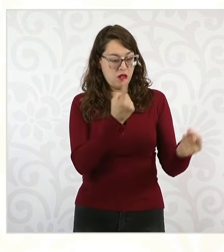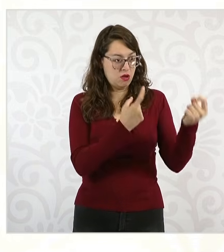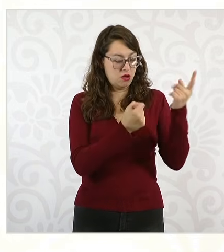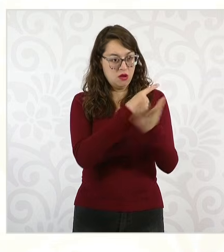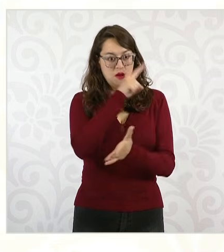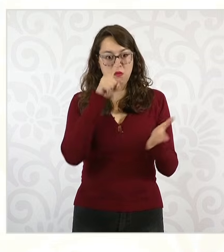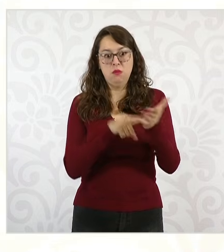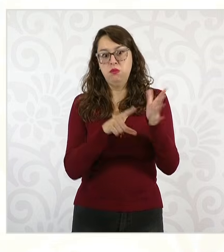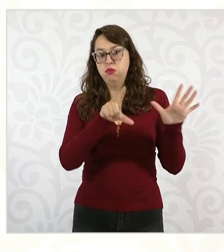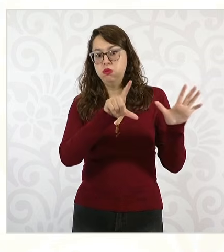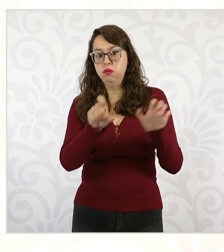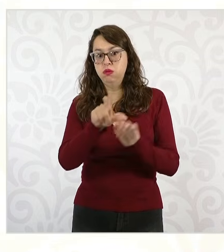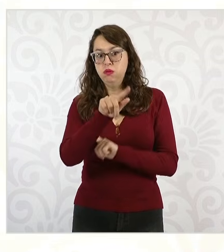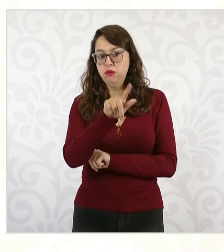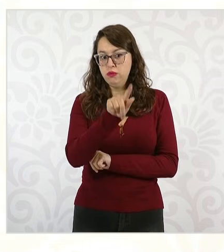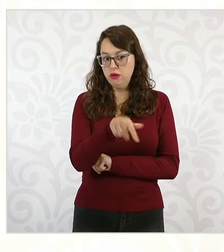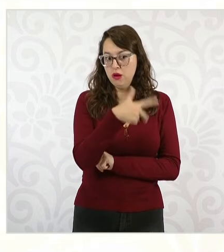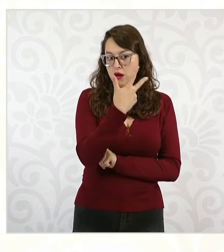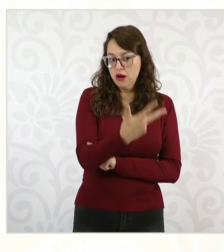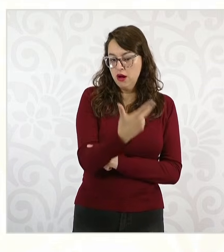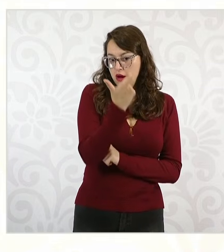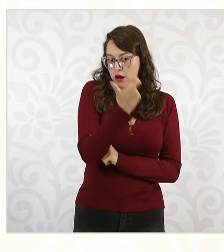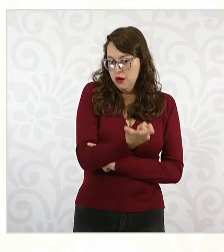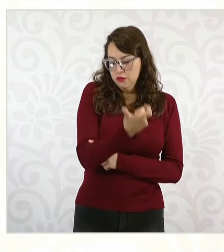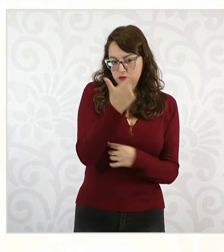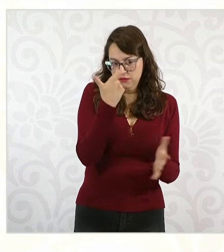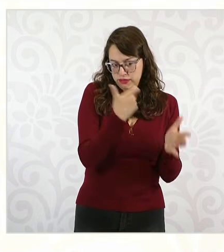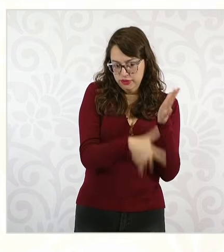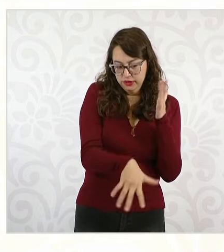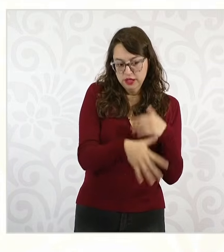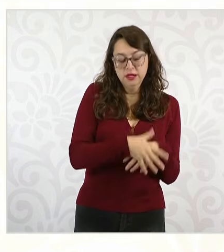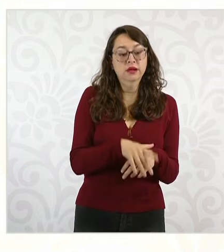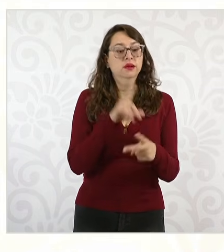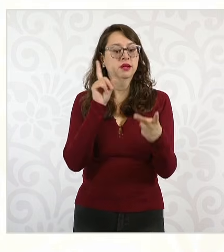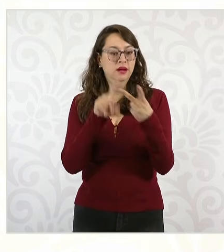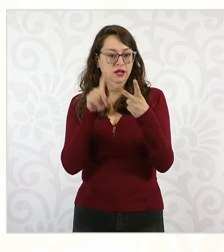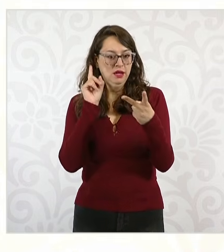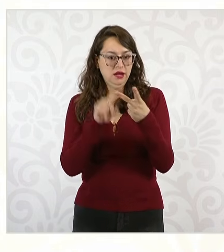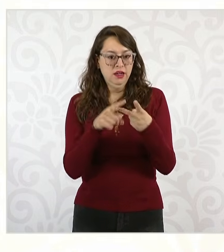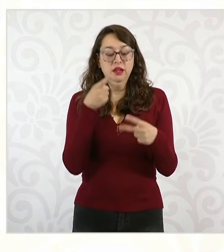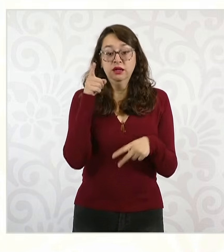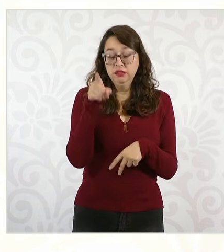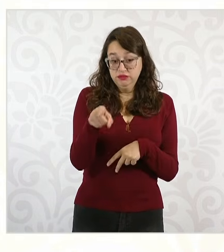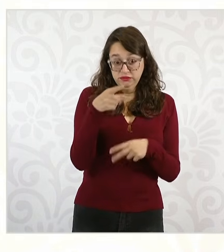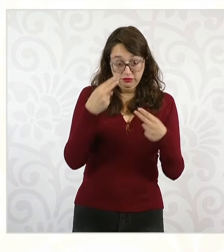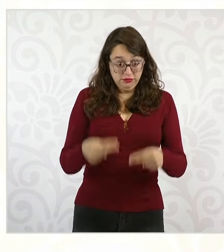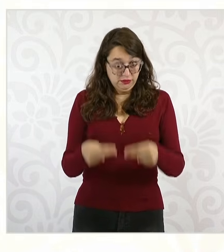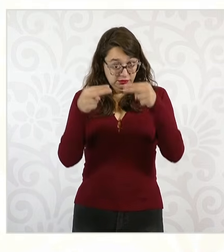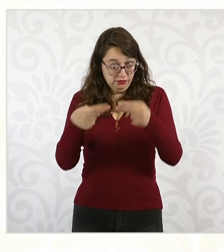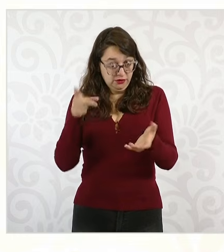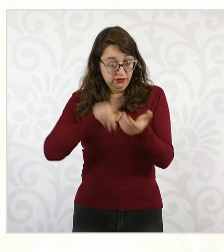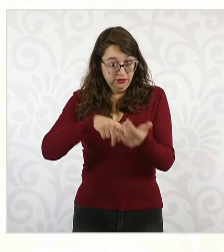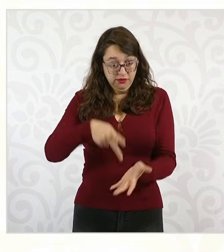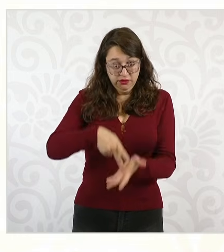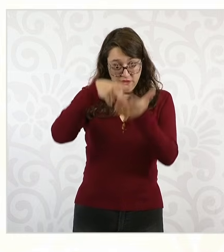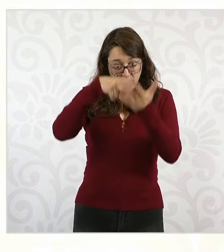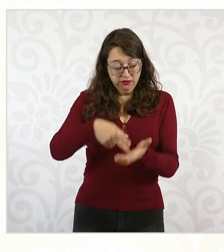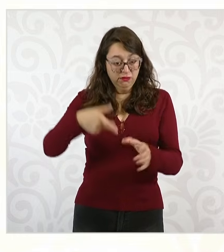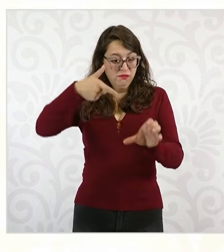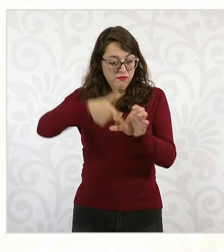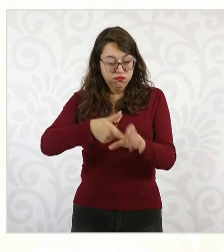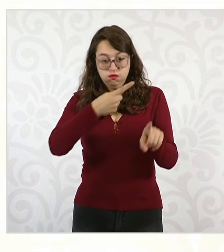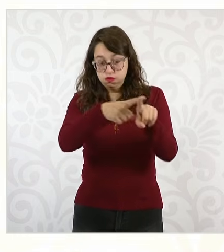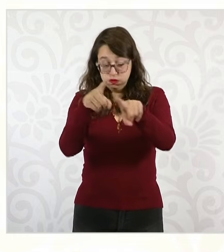pesos, dependiendo del establecimiento donde realices tu compra. Dos, si utilizas instrumentos de medición en tu negocio, calíbralos y